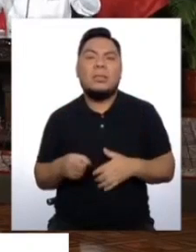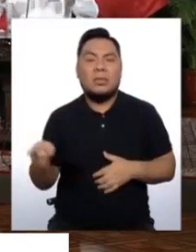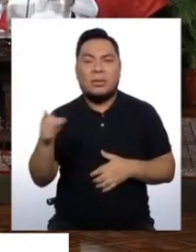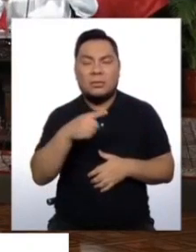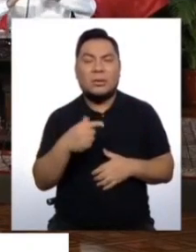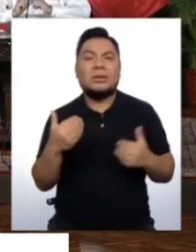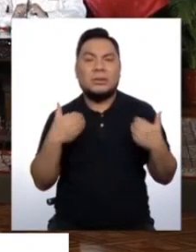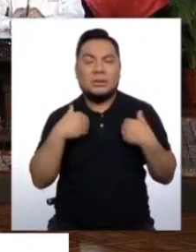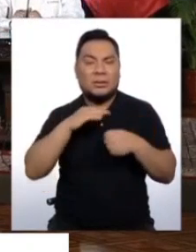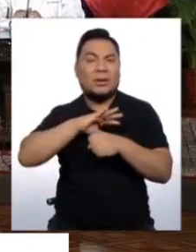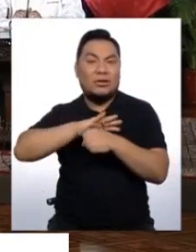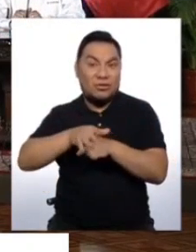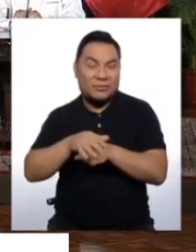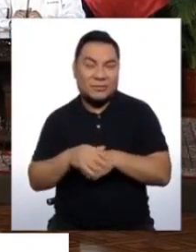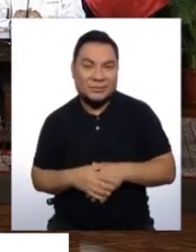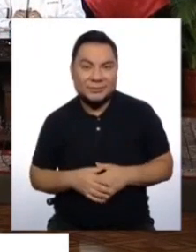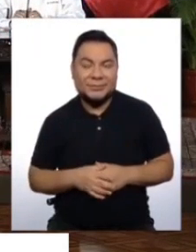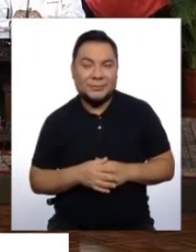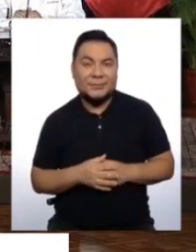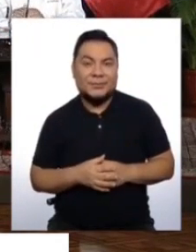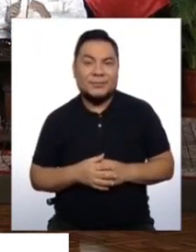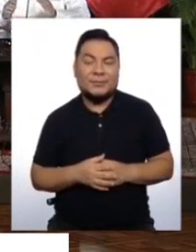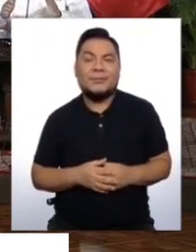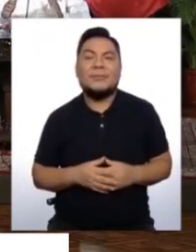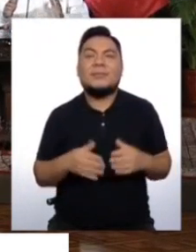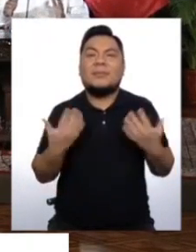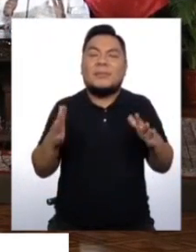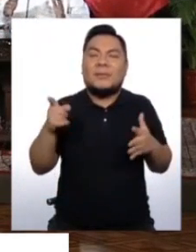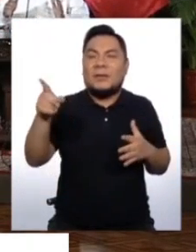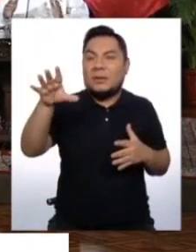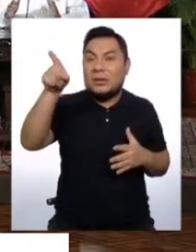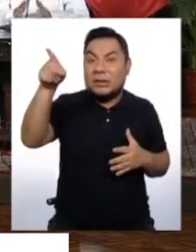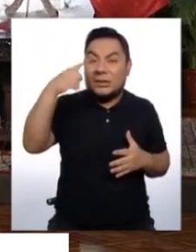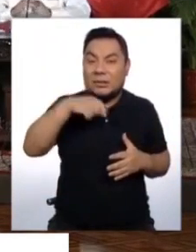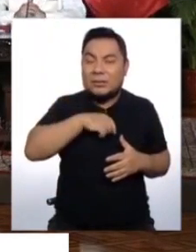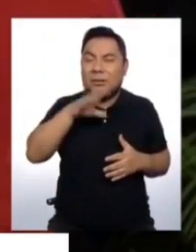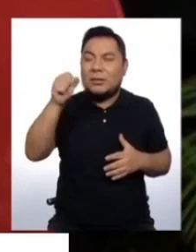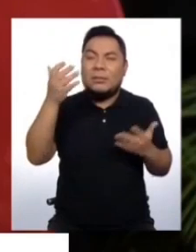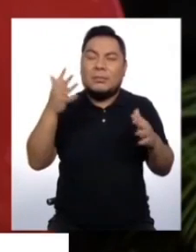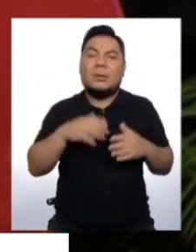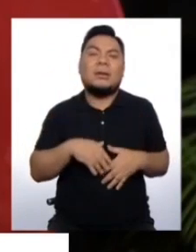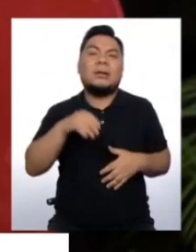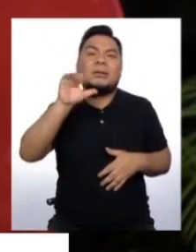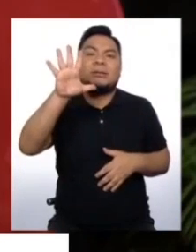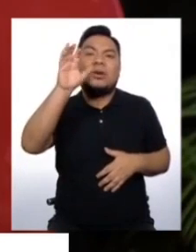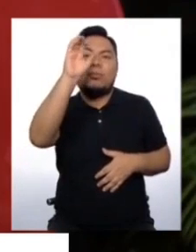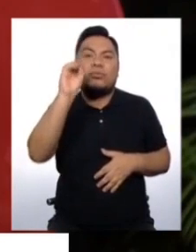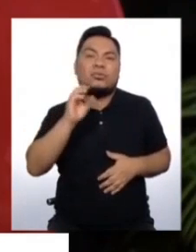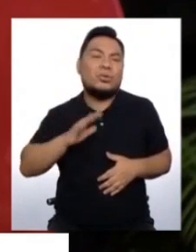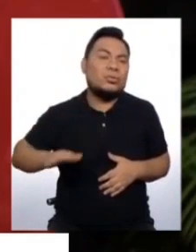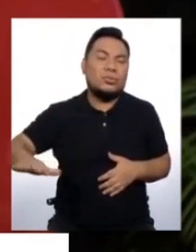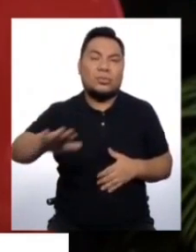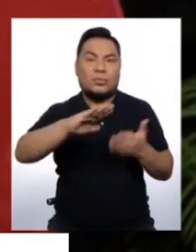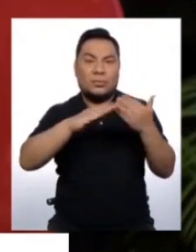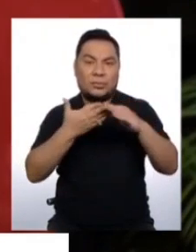tienen el COVID. Y han determinado que es más o menos el 5% de la